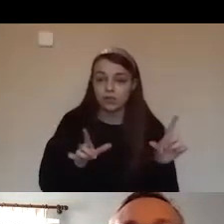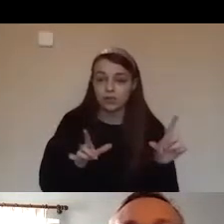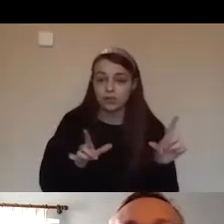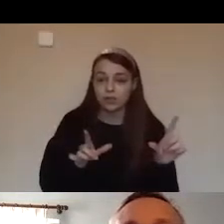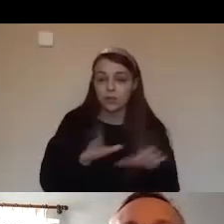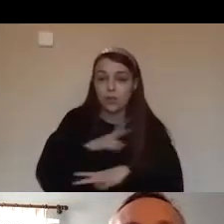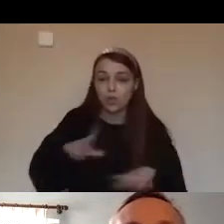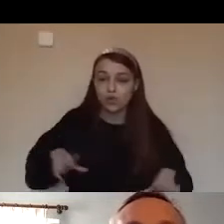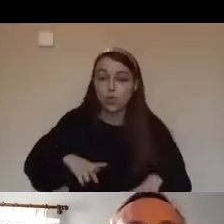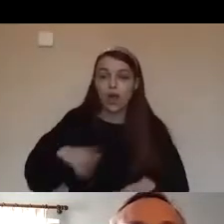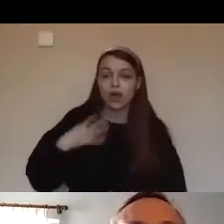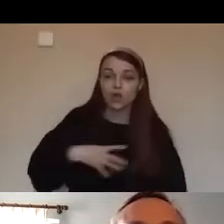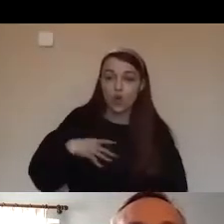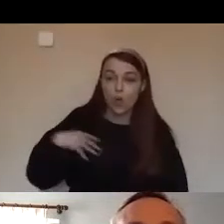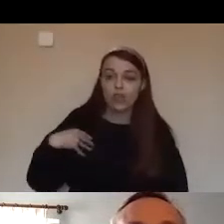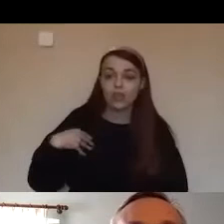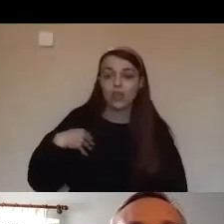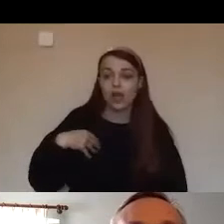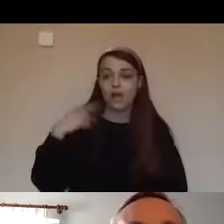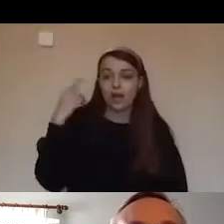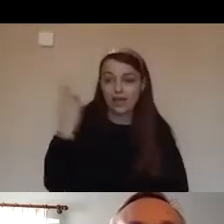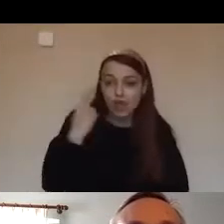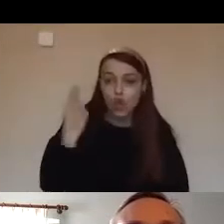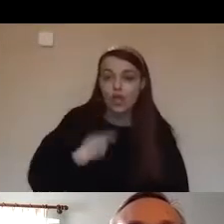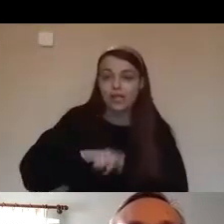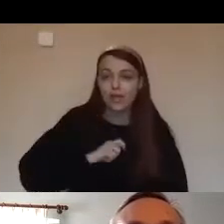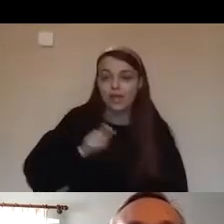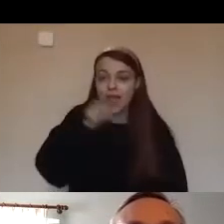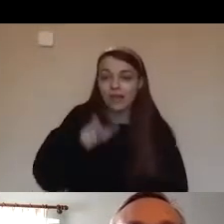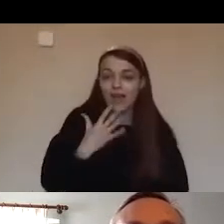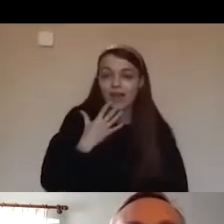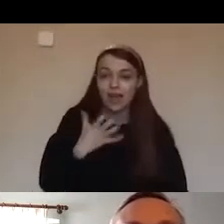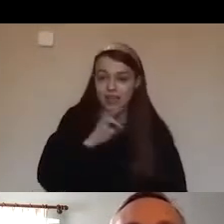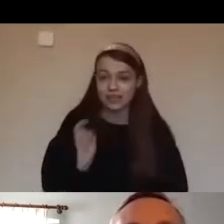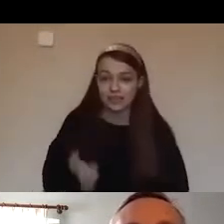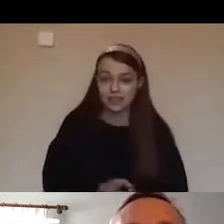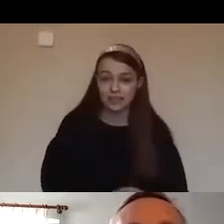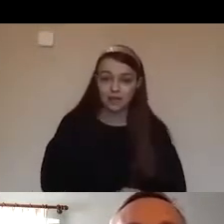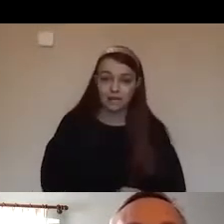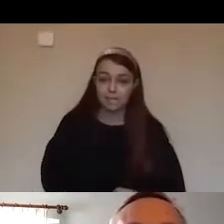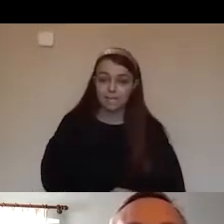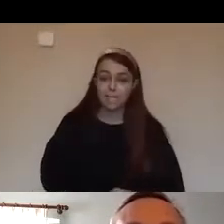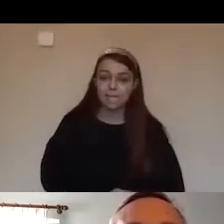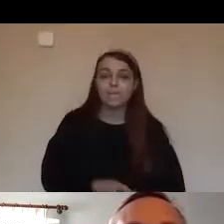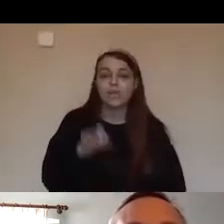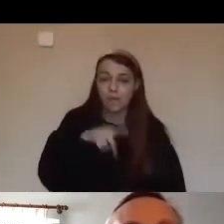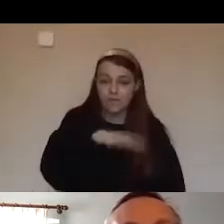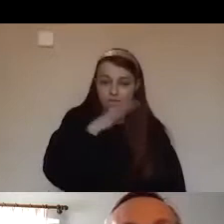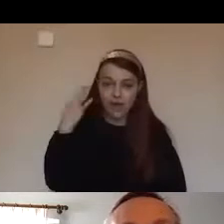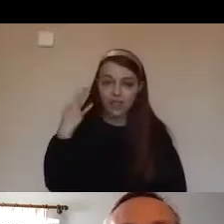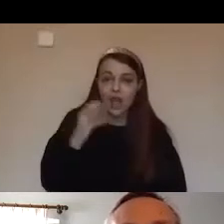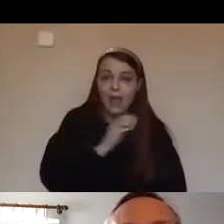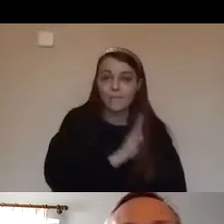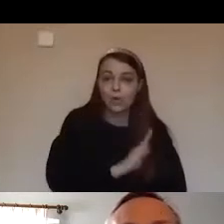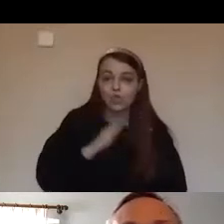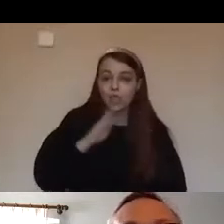en Croacia, en Estonia, en Latvia, en España, en Italia, en Grecia, etcétera. También en Francia, en Bosnia-Herzegovina